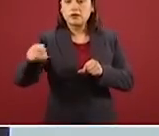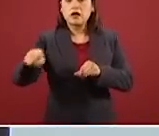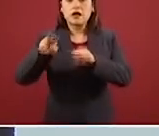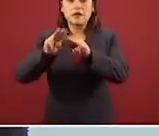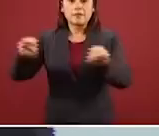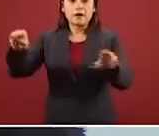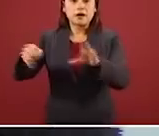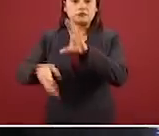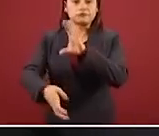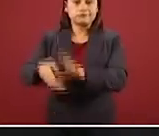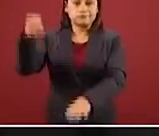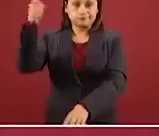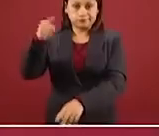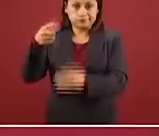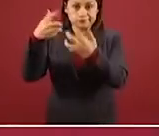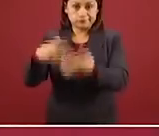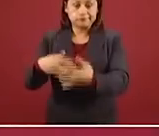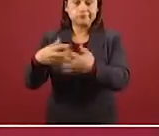son instalaciones